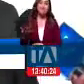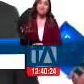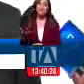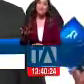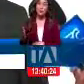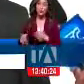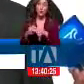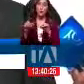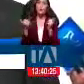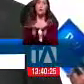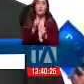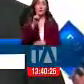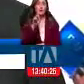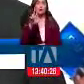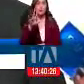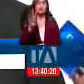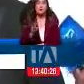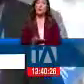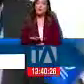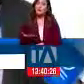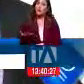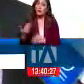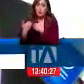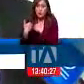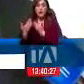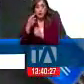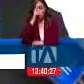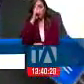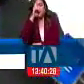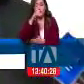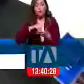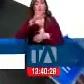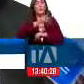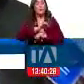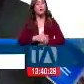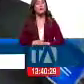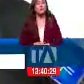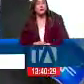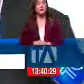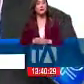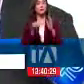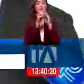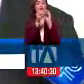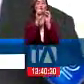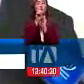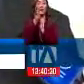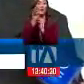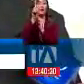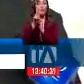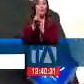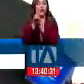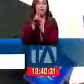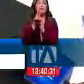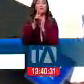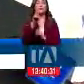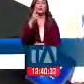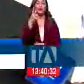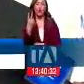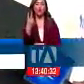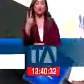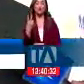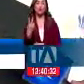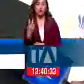promulgando absolutamente los 137 asambleístas. Estamos hablando del artículo 162 en el literal 2 y 12, donde habla